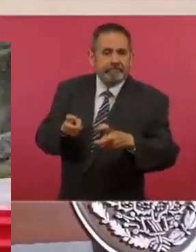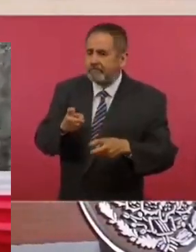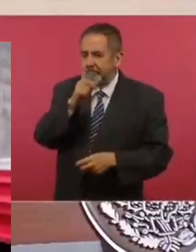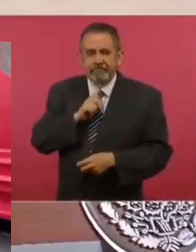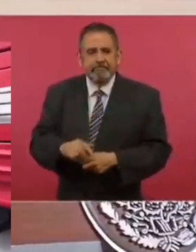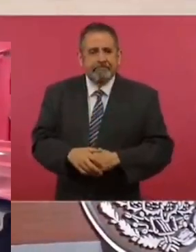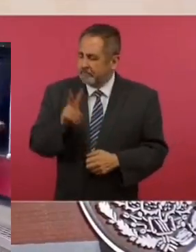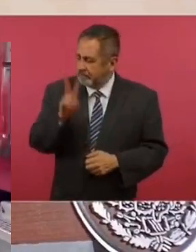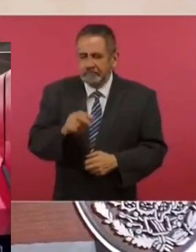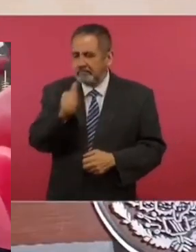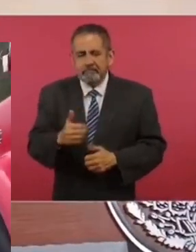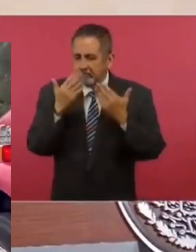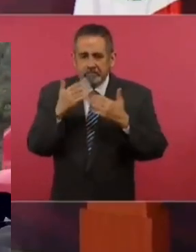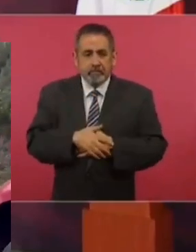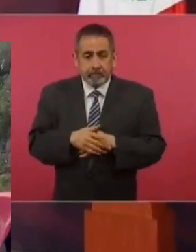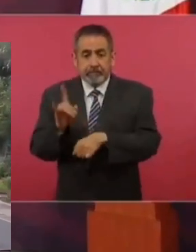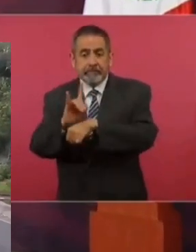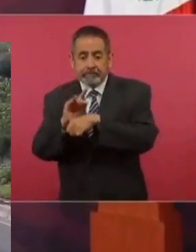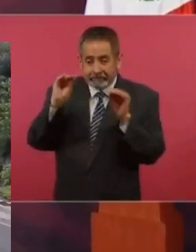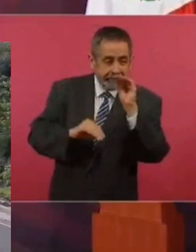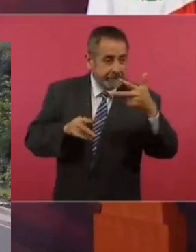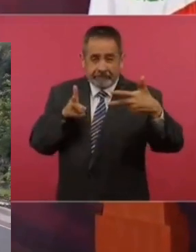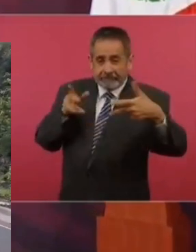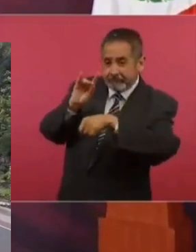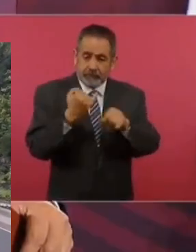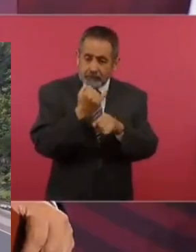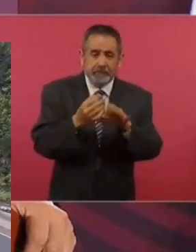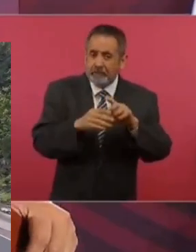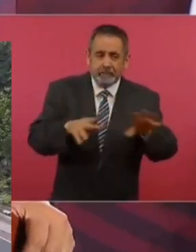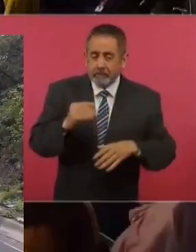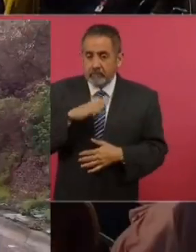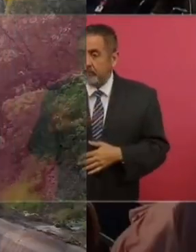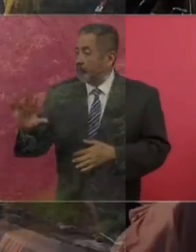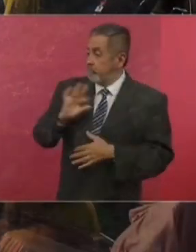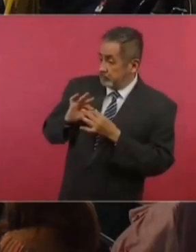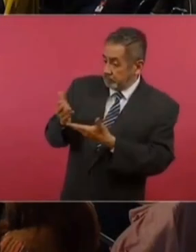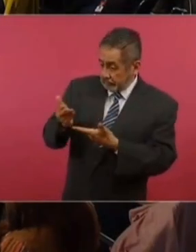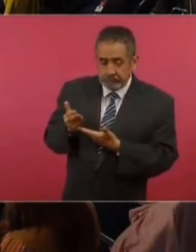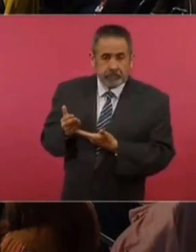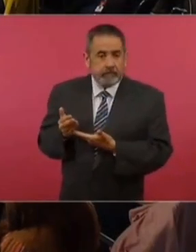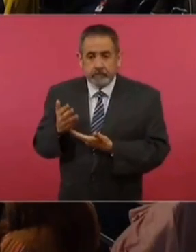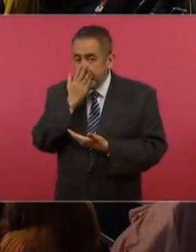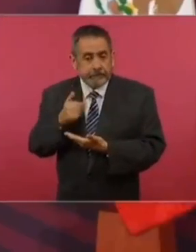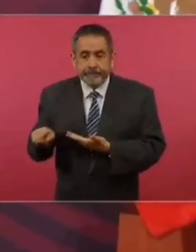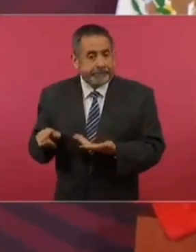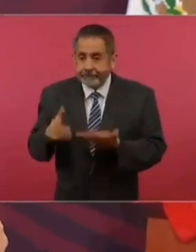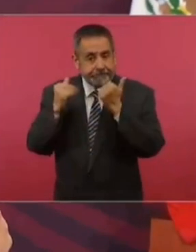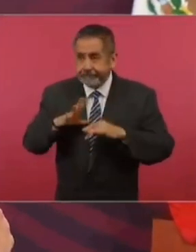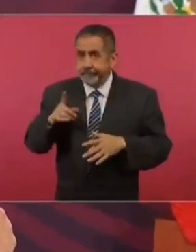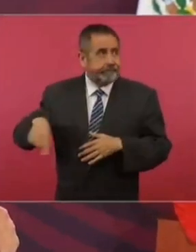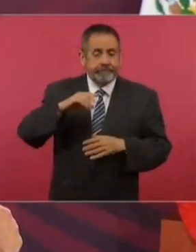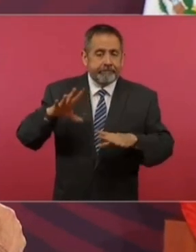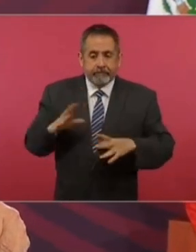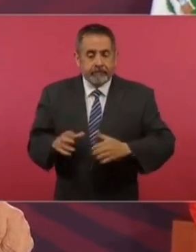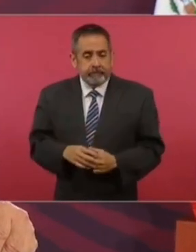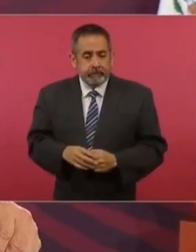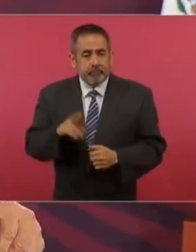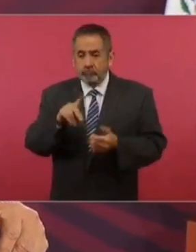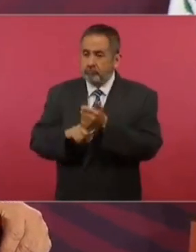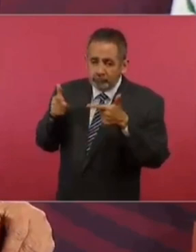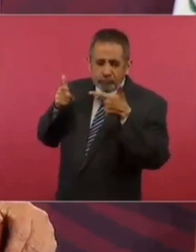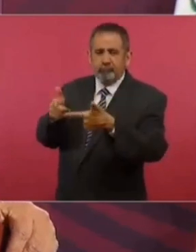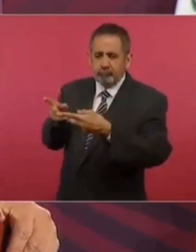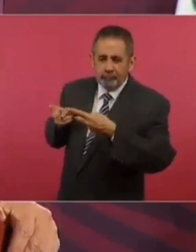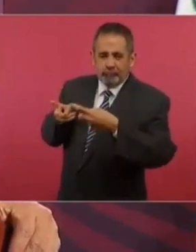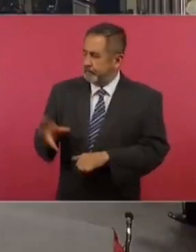Que fueron montajes, que no se dieron. Y el informe que tenemos es que no se asaltó de